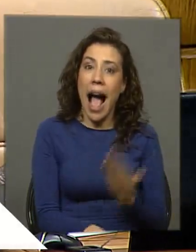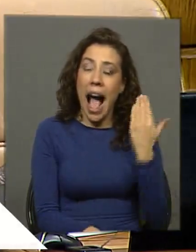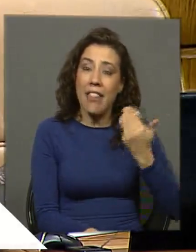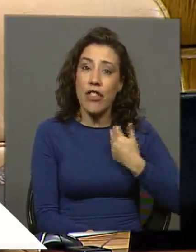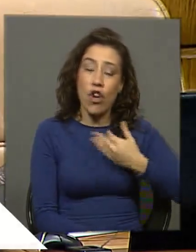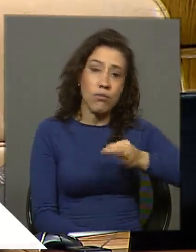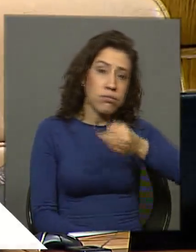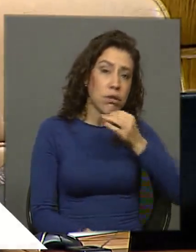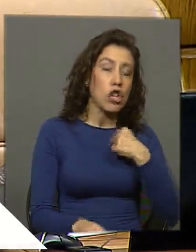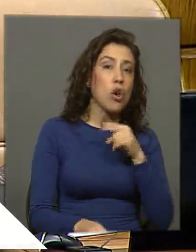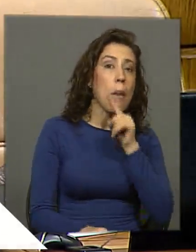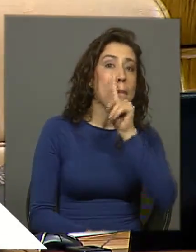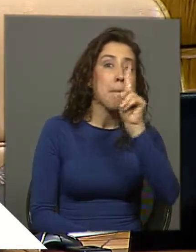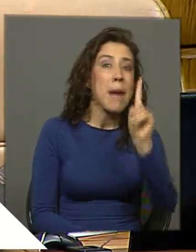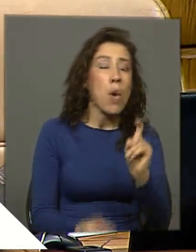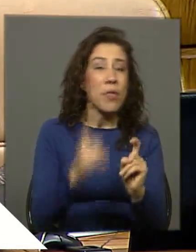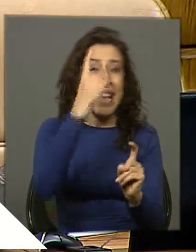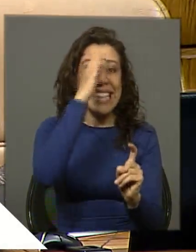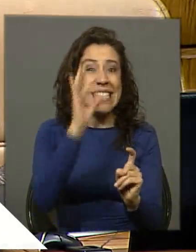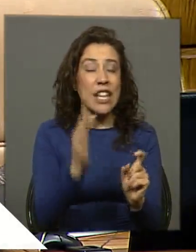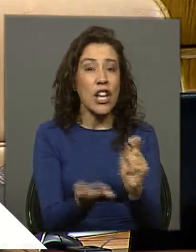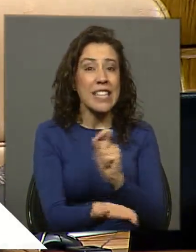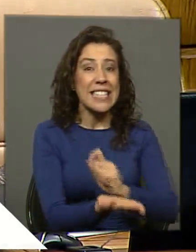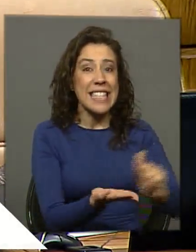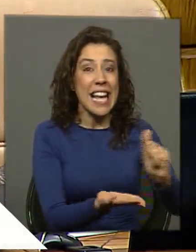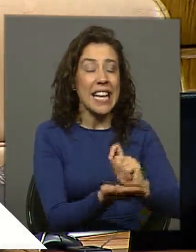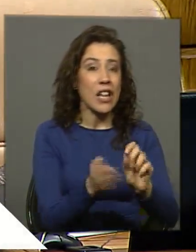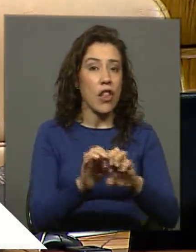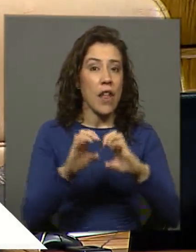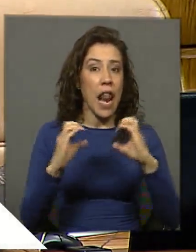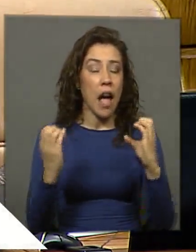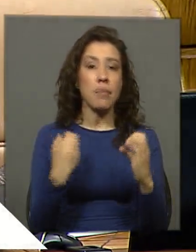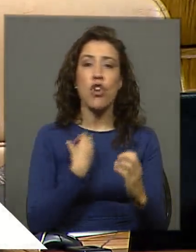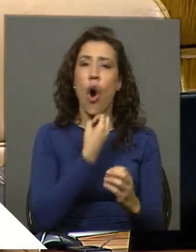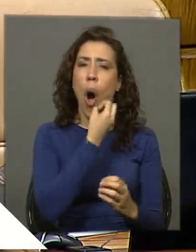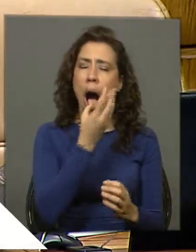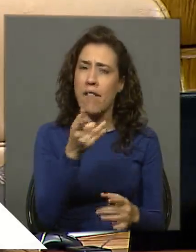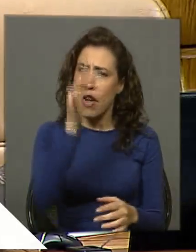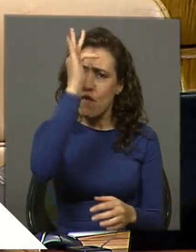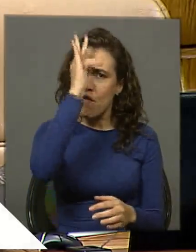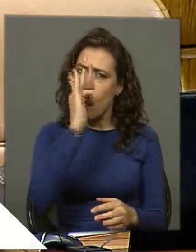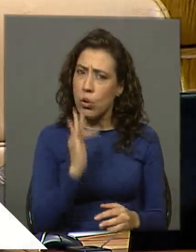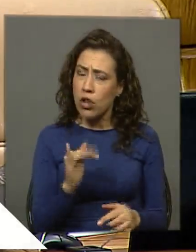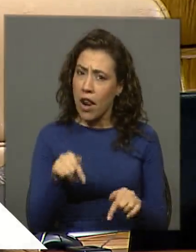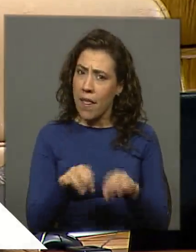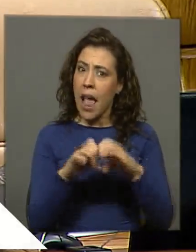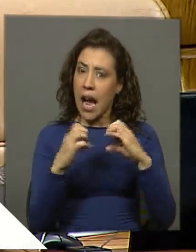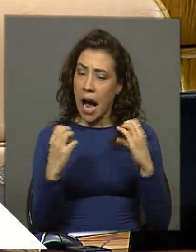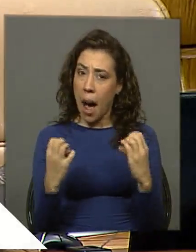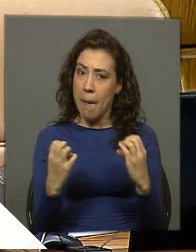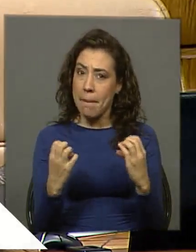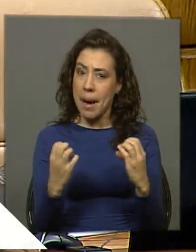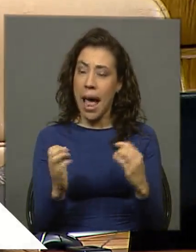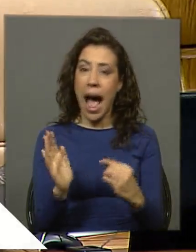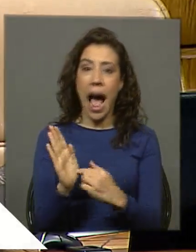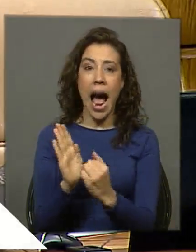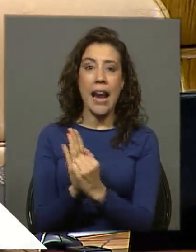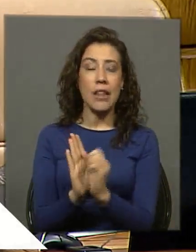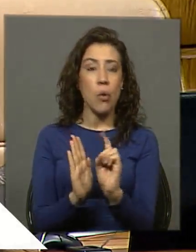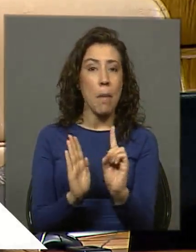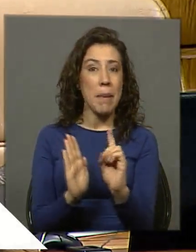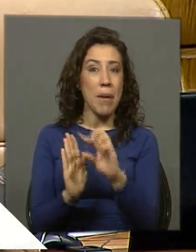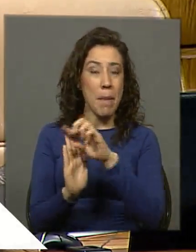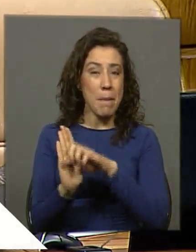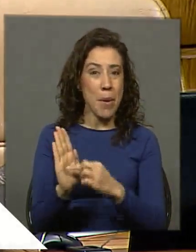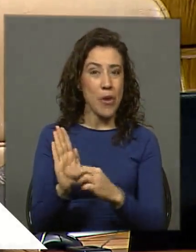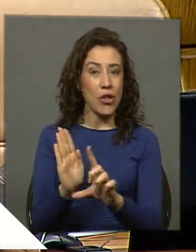intervención le hice una pregunta formal al Secretario de la Cámara y le dije los funcionarios de esta Cámara que en el artículo 1 de este